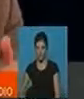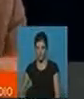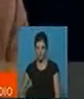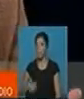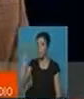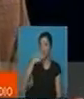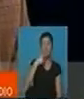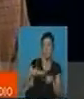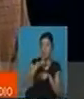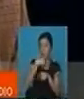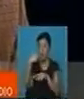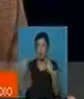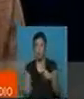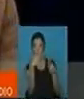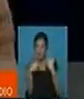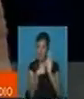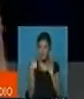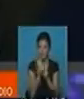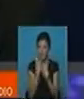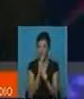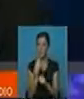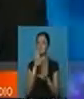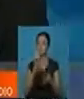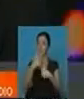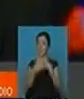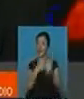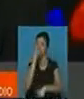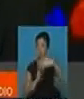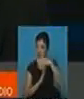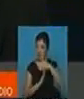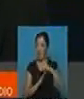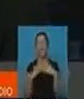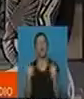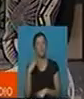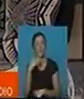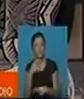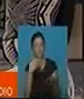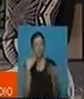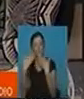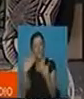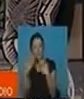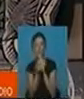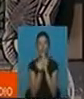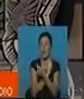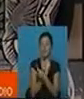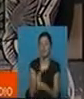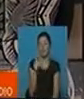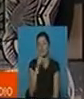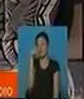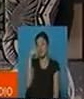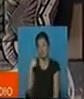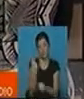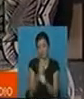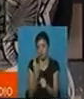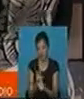límite. Eso ya no es posible según la Corte. Entonces esto requiere un debate político y un cambio y una transformación que no creo que haya condiciones objetivas hoy en